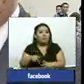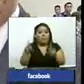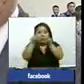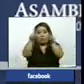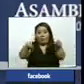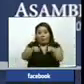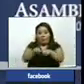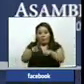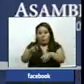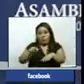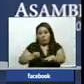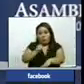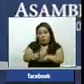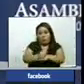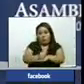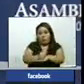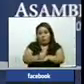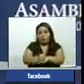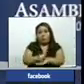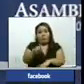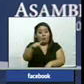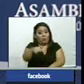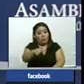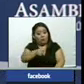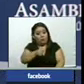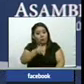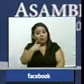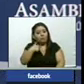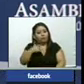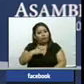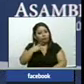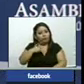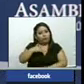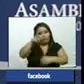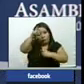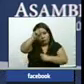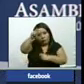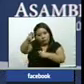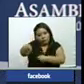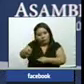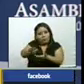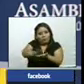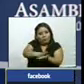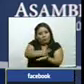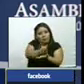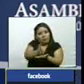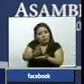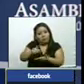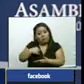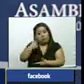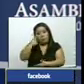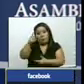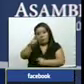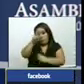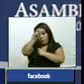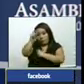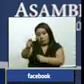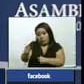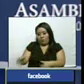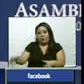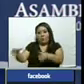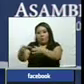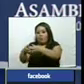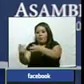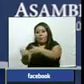12 de Televisión. Tenemos en esta ocasión el privilegio de reunir, de compartir y sobre todo de reconocer a un grupo